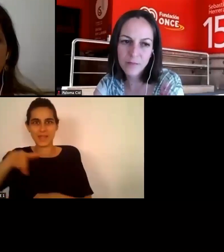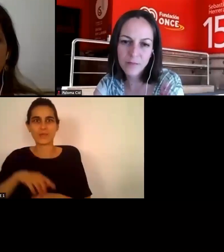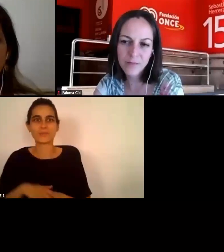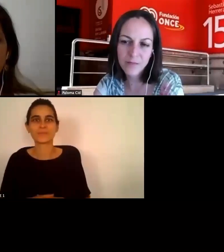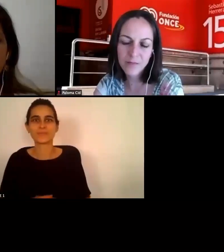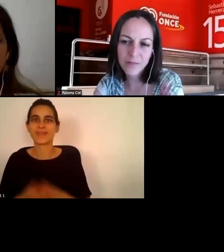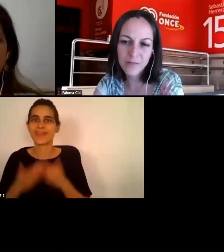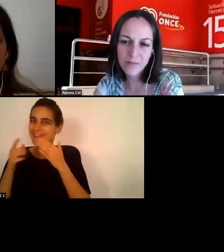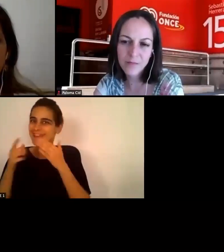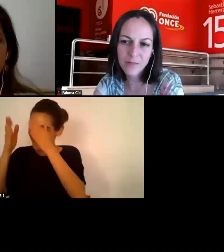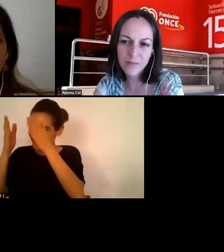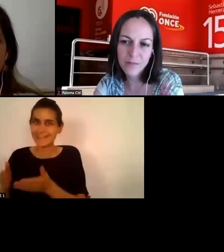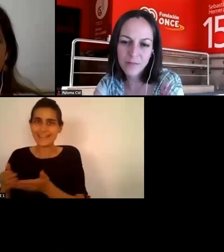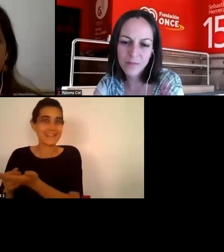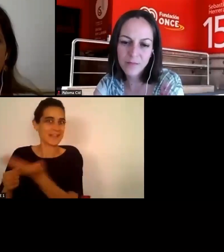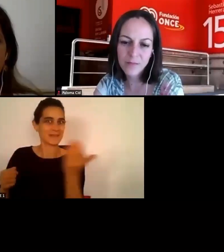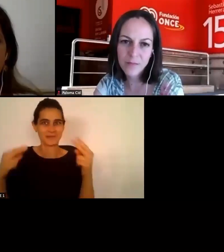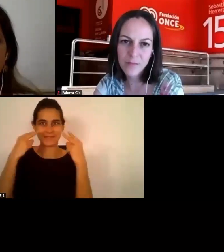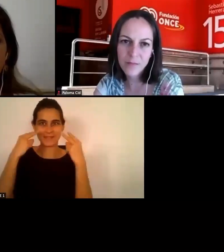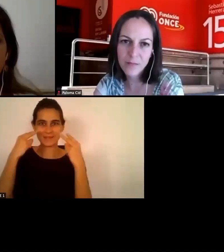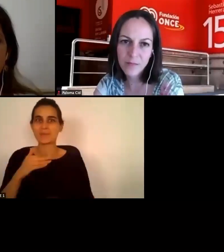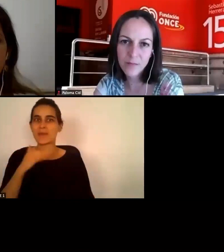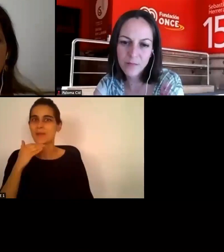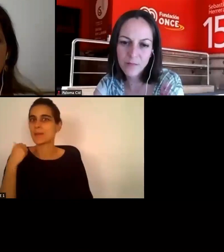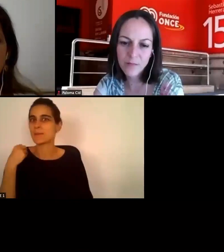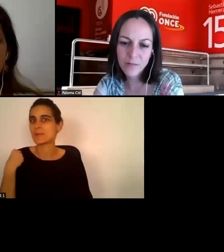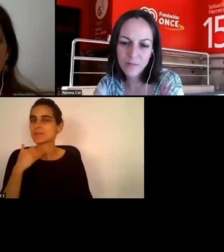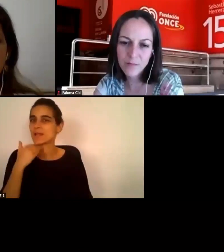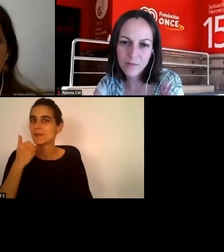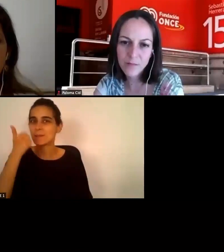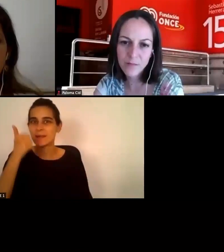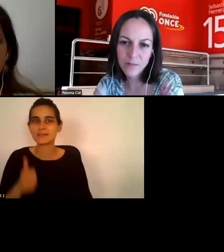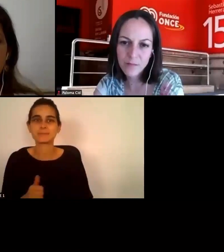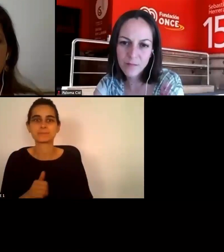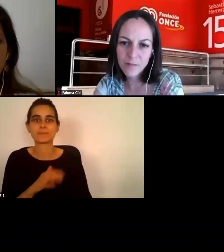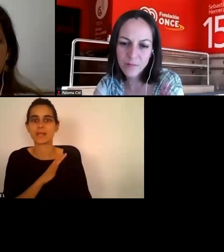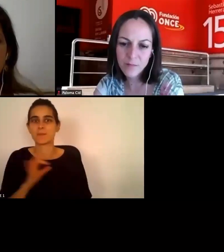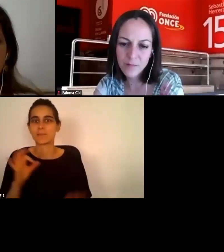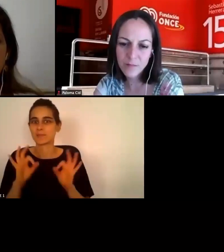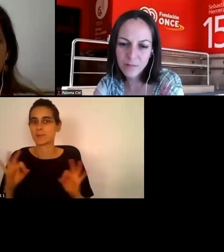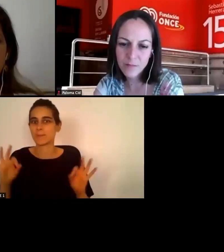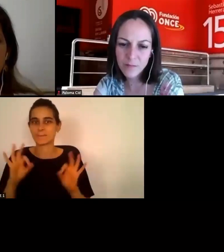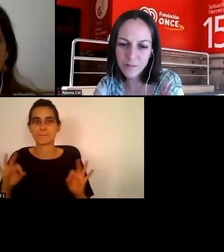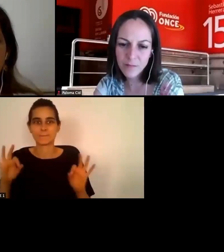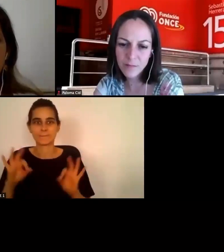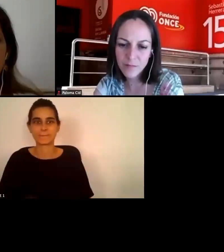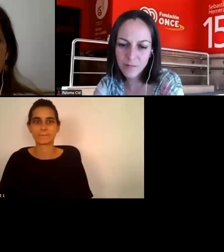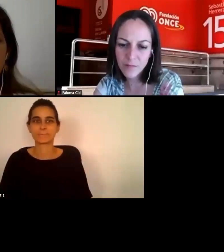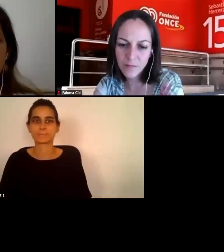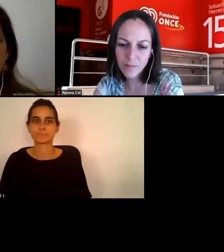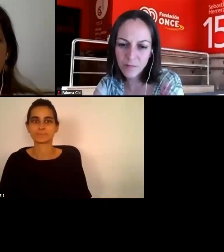pantalla. ¿Alguna preguntilla más? No, por el momento ya no hay más preguntas.